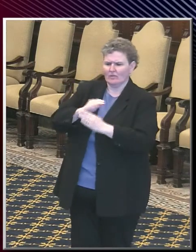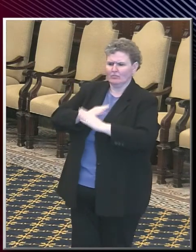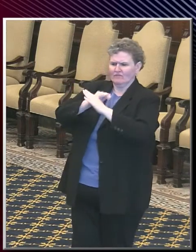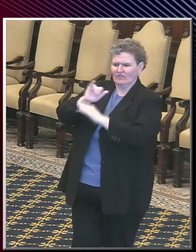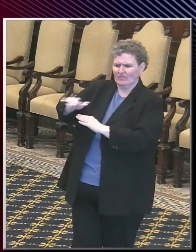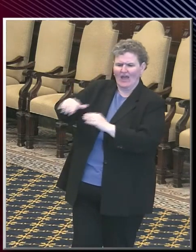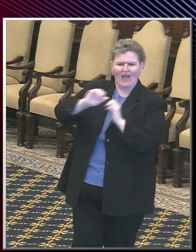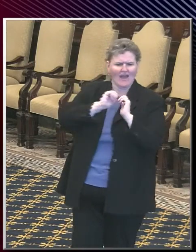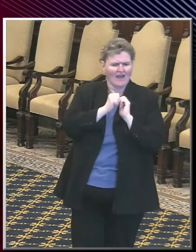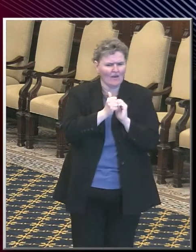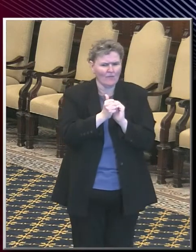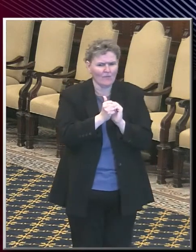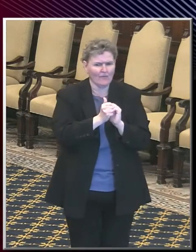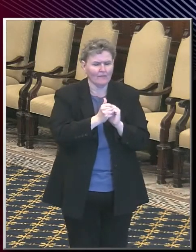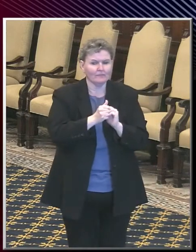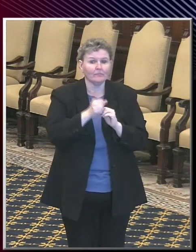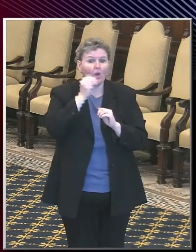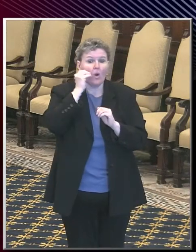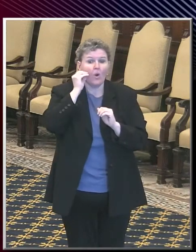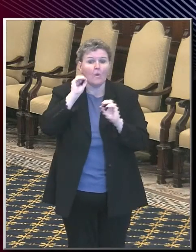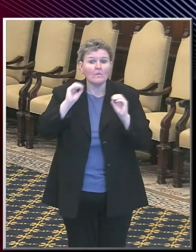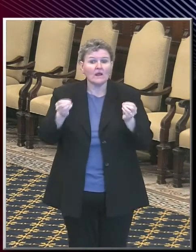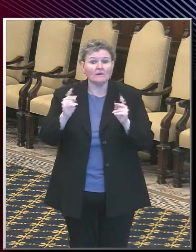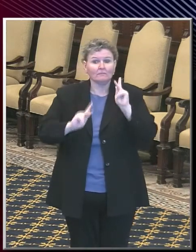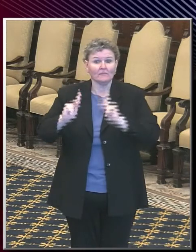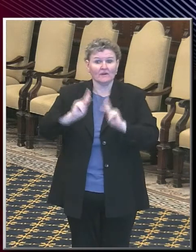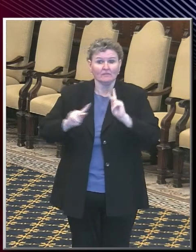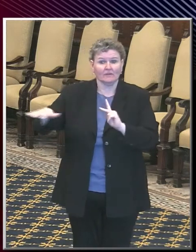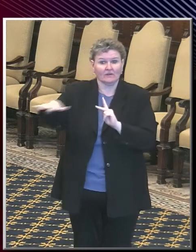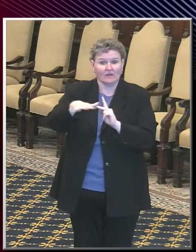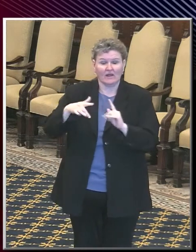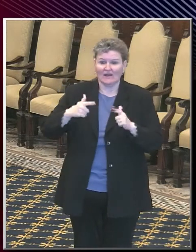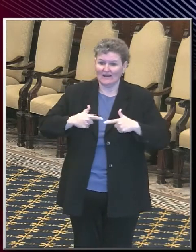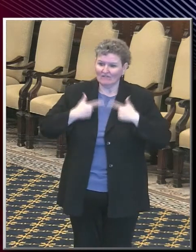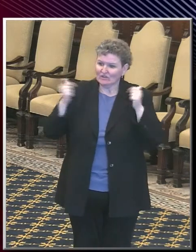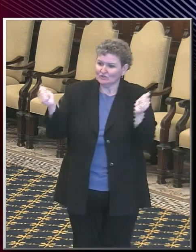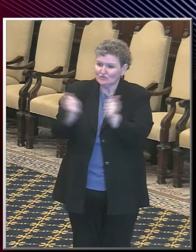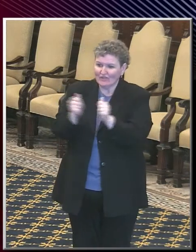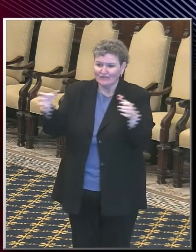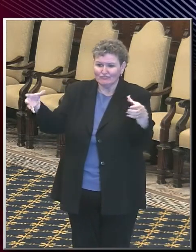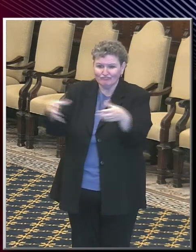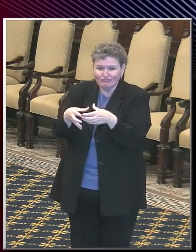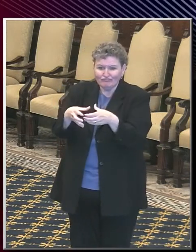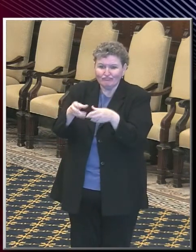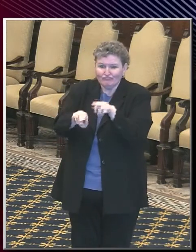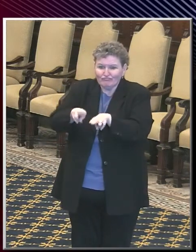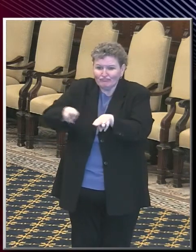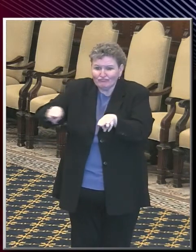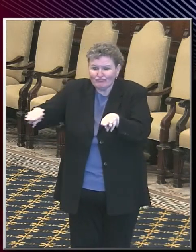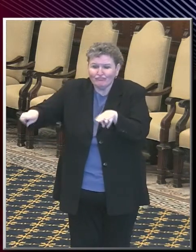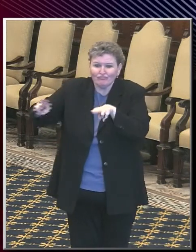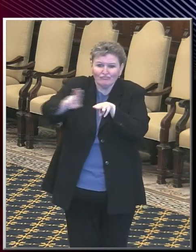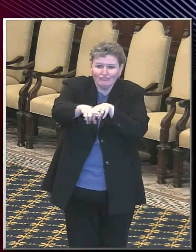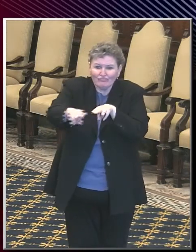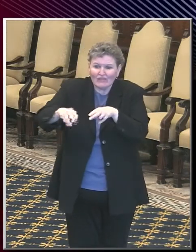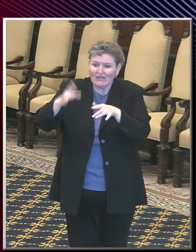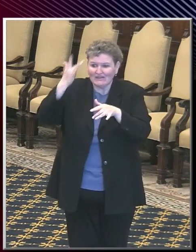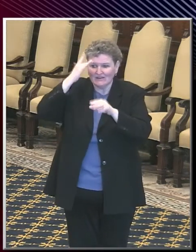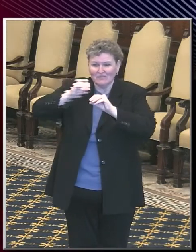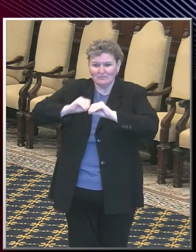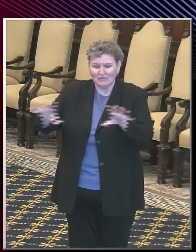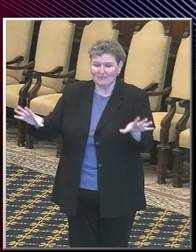50 casos que vamos a tener diariamente, y esto es solamente un componente de un programa más grande de la estrategia que tenemos, que también incluye el